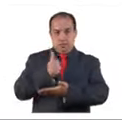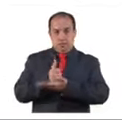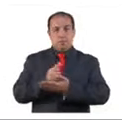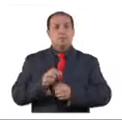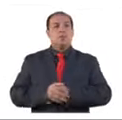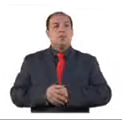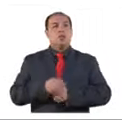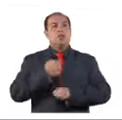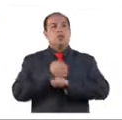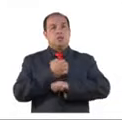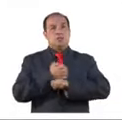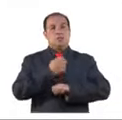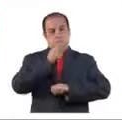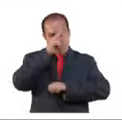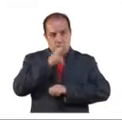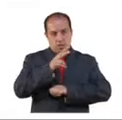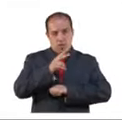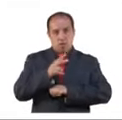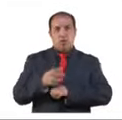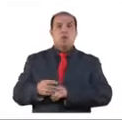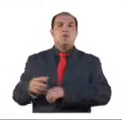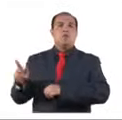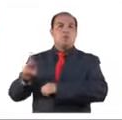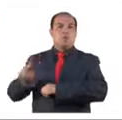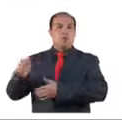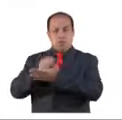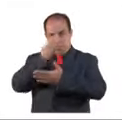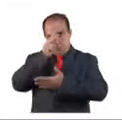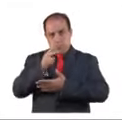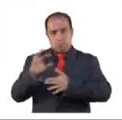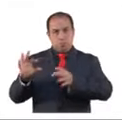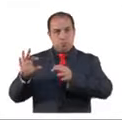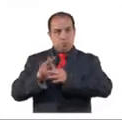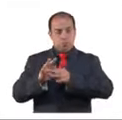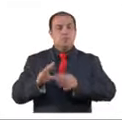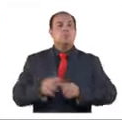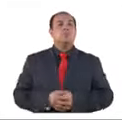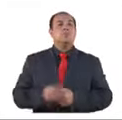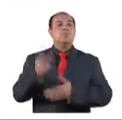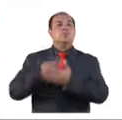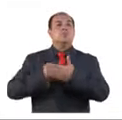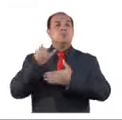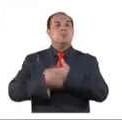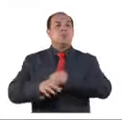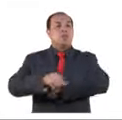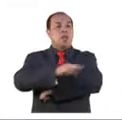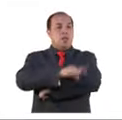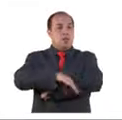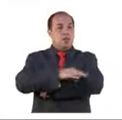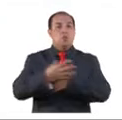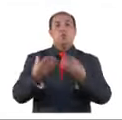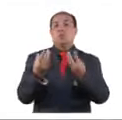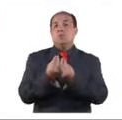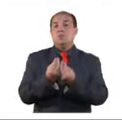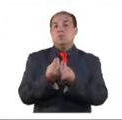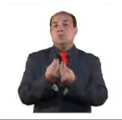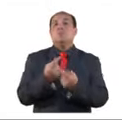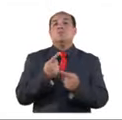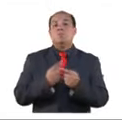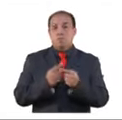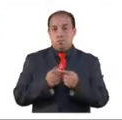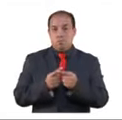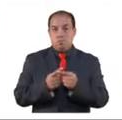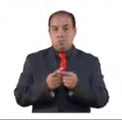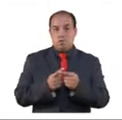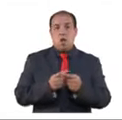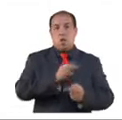del Estado de México, norponiente de la Ciudad de México. Este proyecto se diseñó en conjunto con, de hecho, los